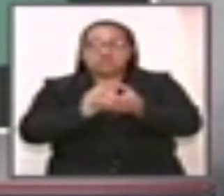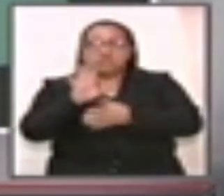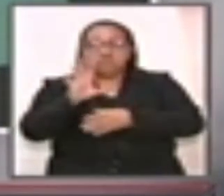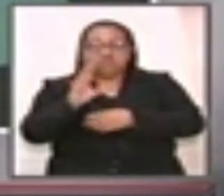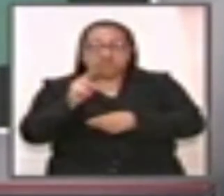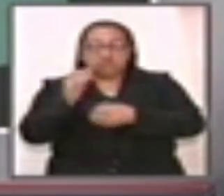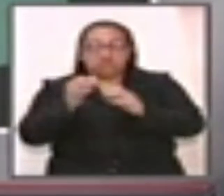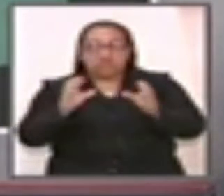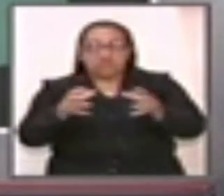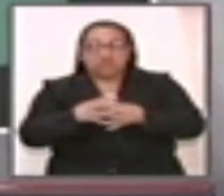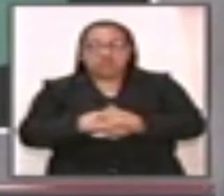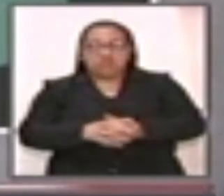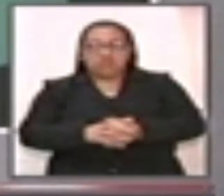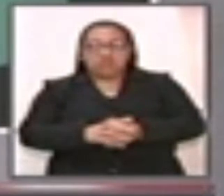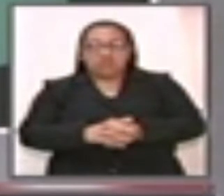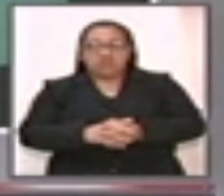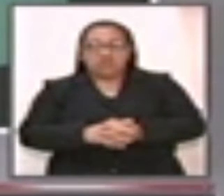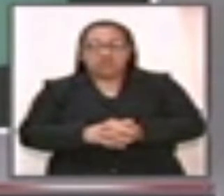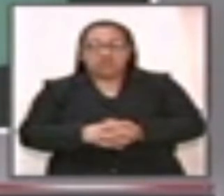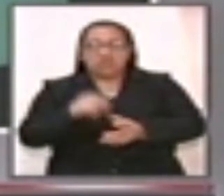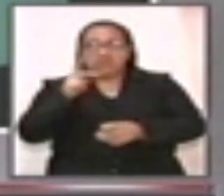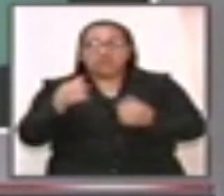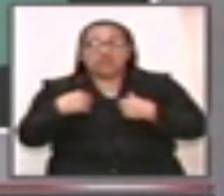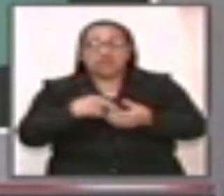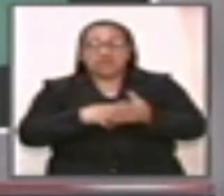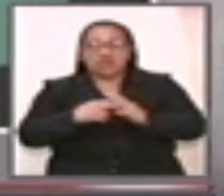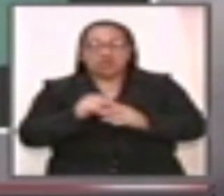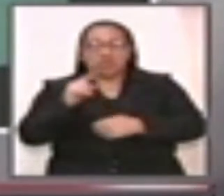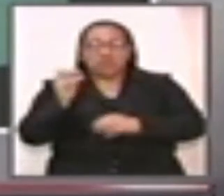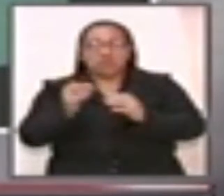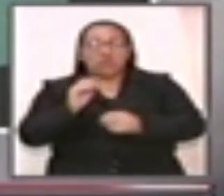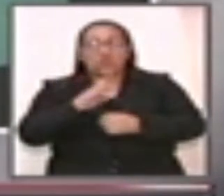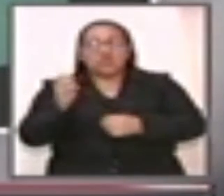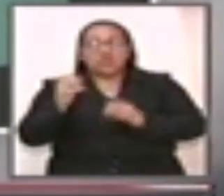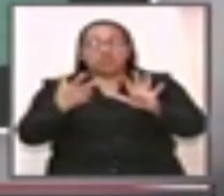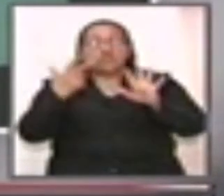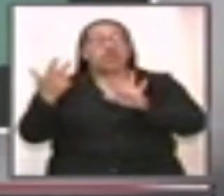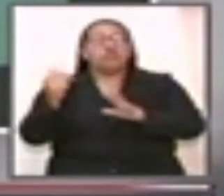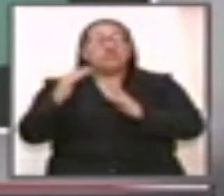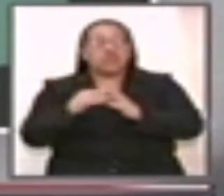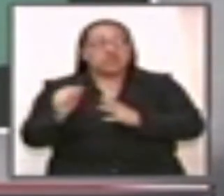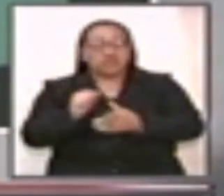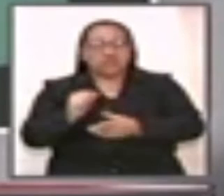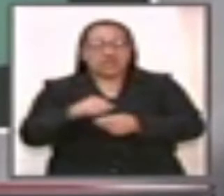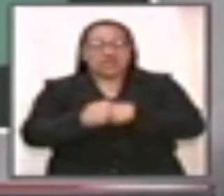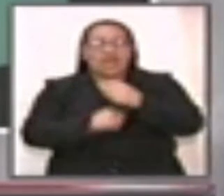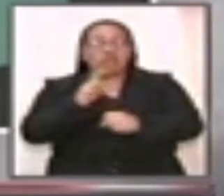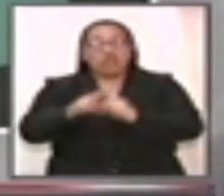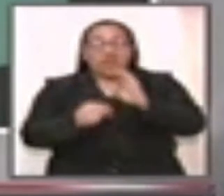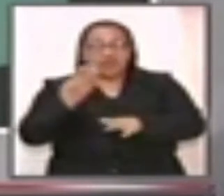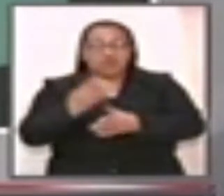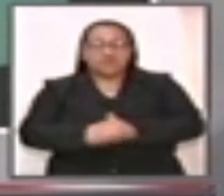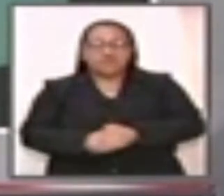En la lámina del presupuesto del sector, ustedes ven que es un sector que ha contado con un presupuesto de 488 millones de soles en el año